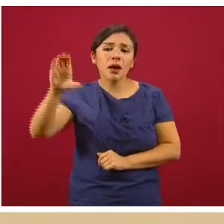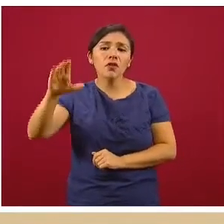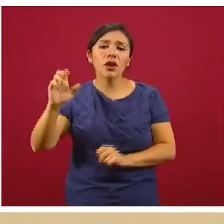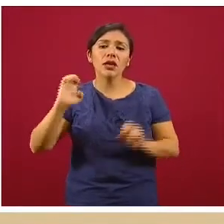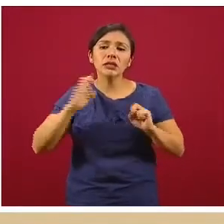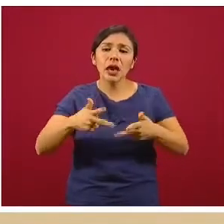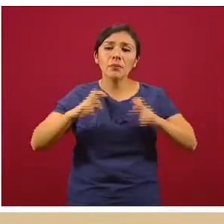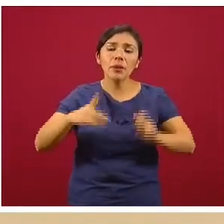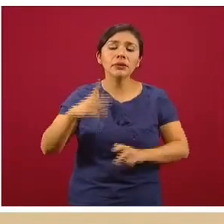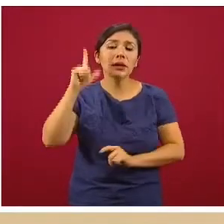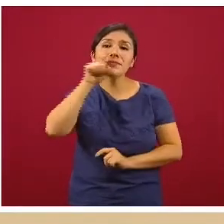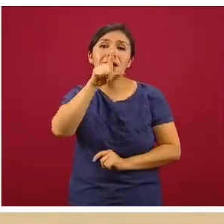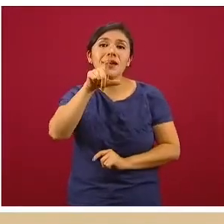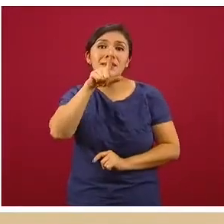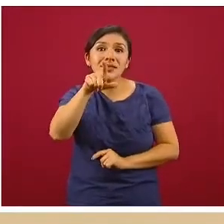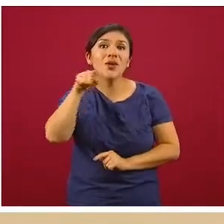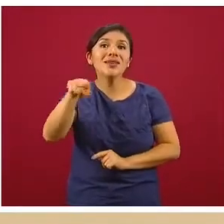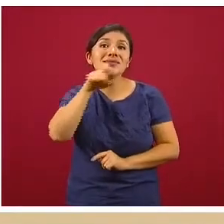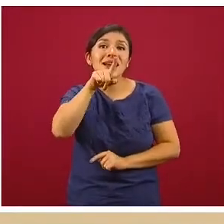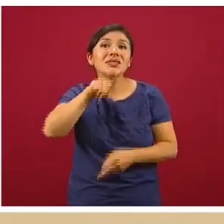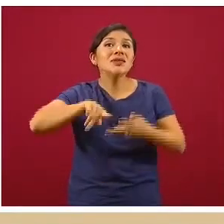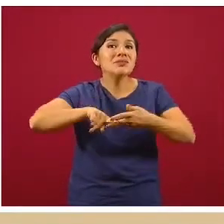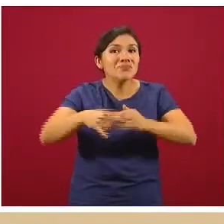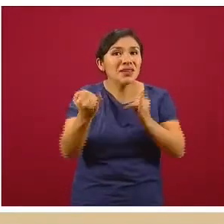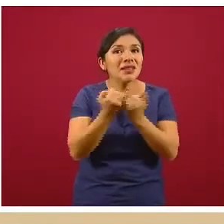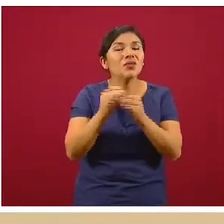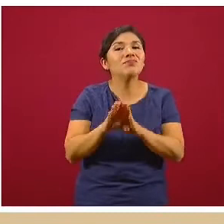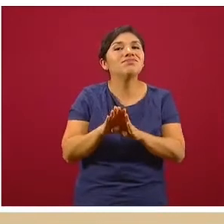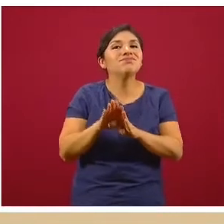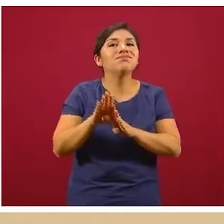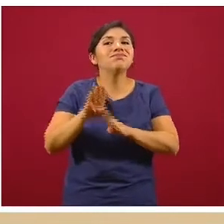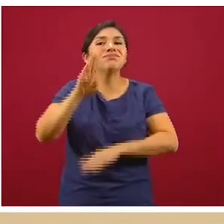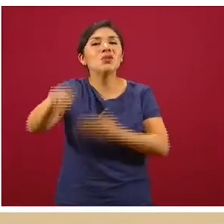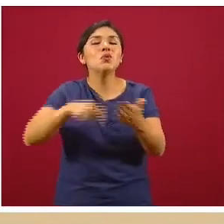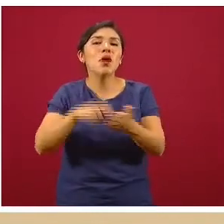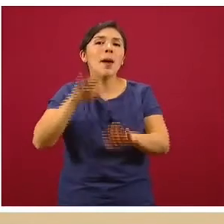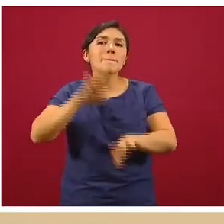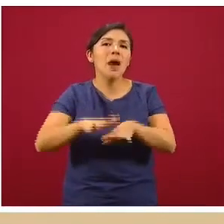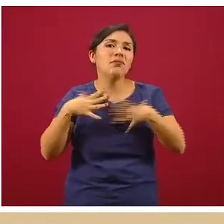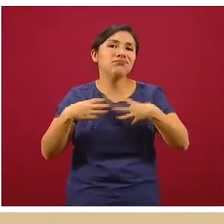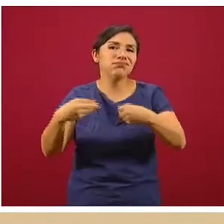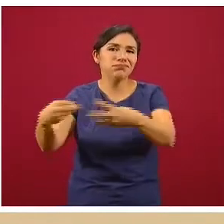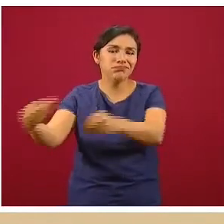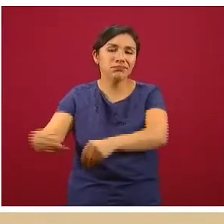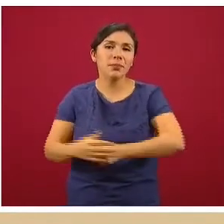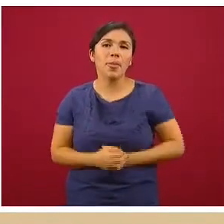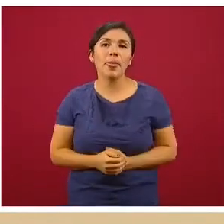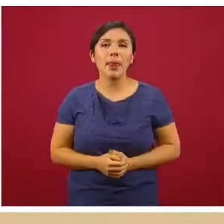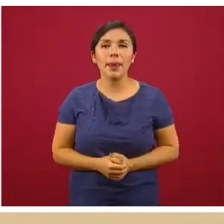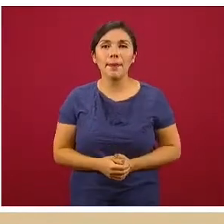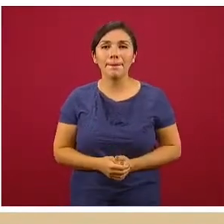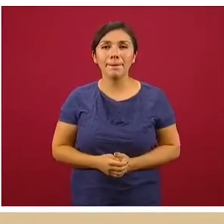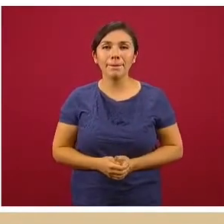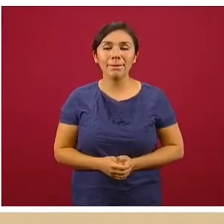y Jalisco. Jalisco empieza a acercarse a los lugares hacia arriba. La siguiente.